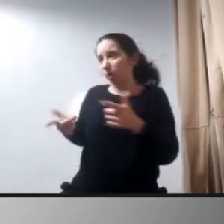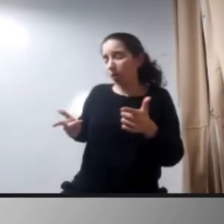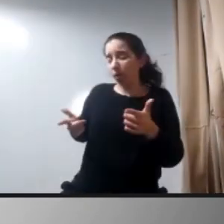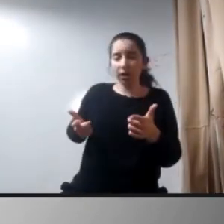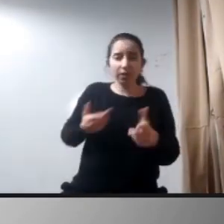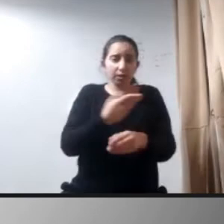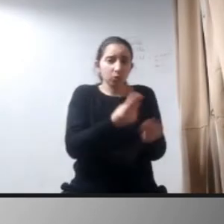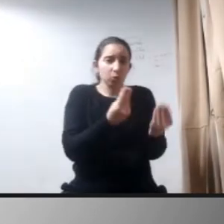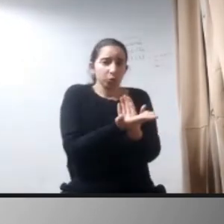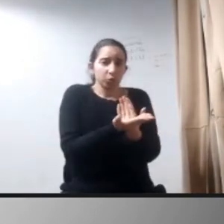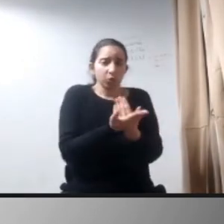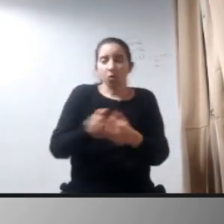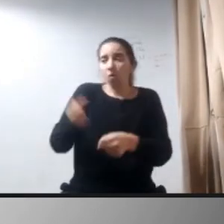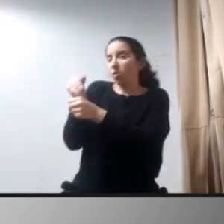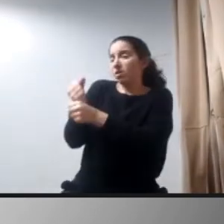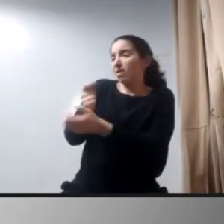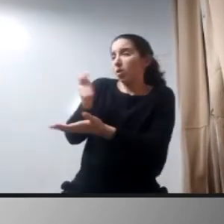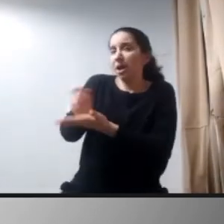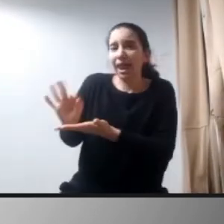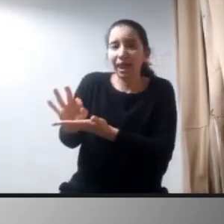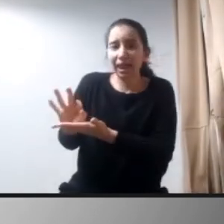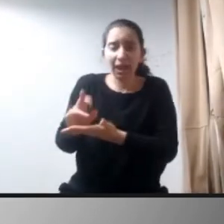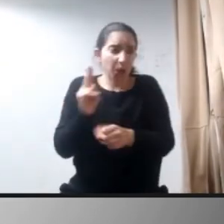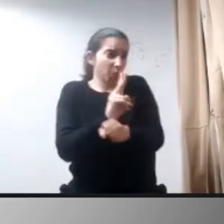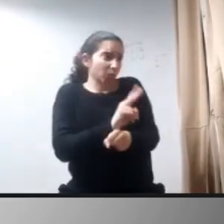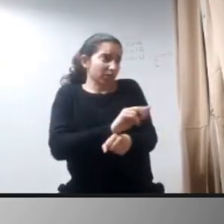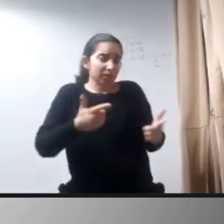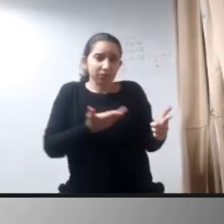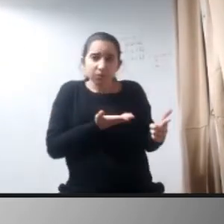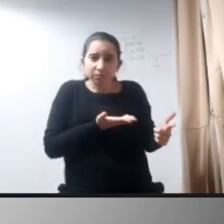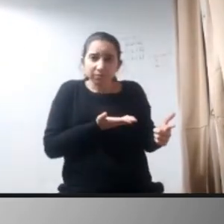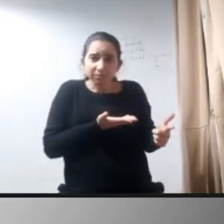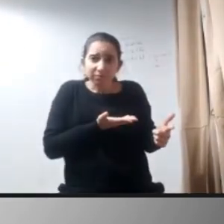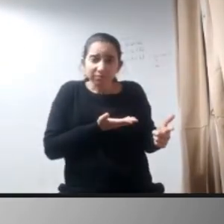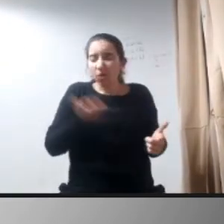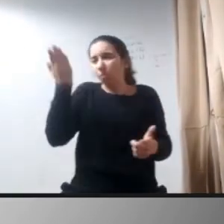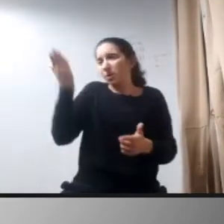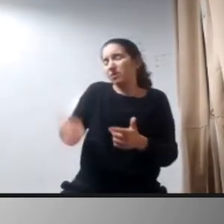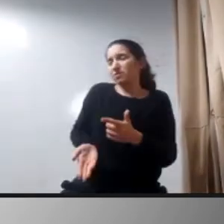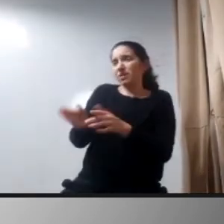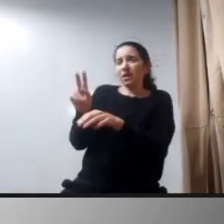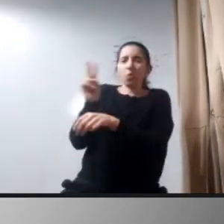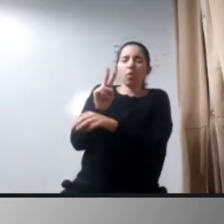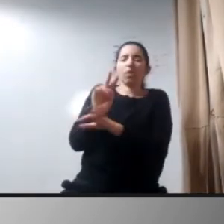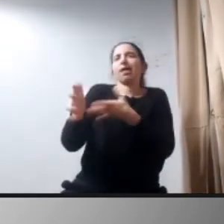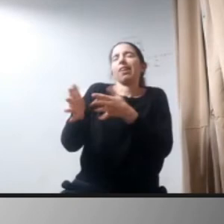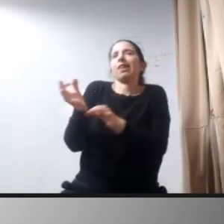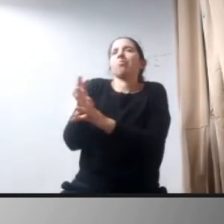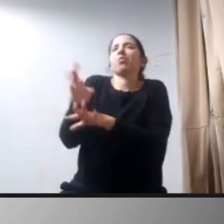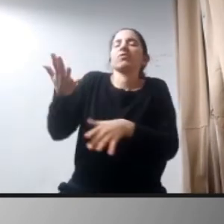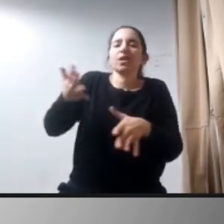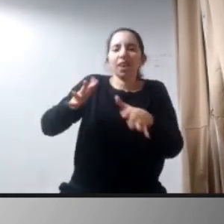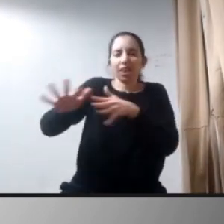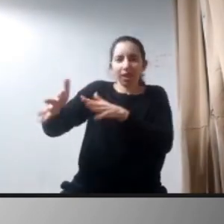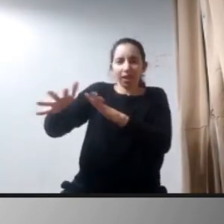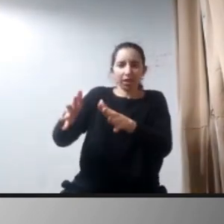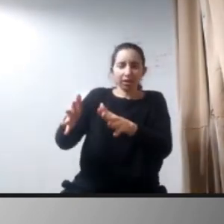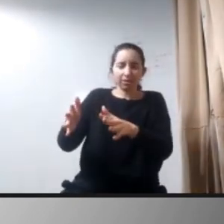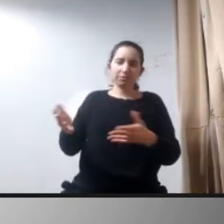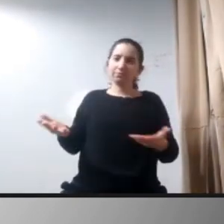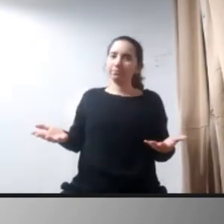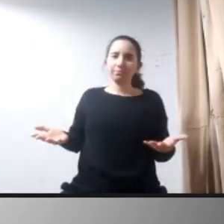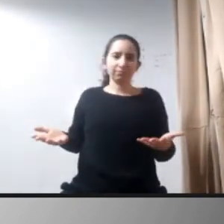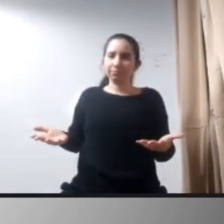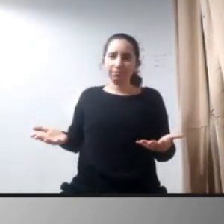o del trabajo mal pago ajeno o mal formado, decir, con escasa